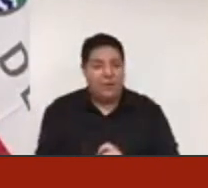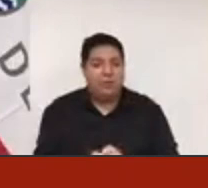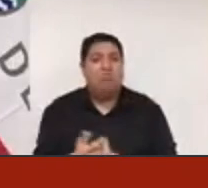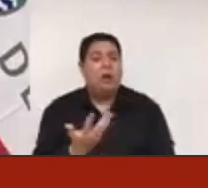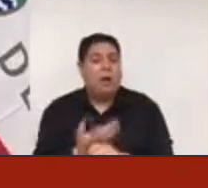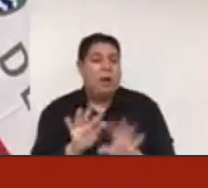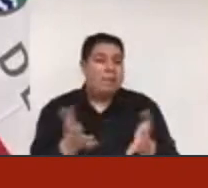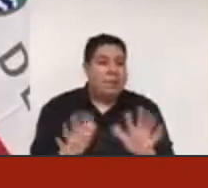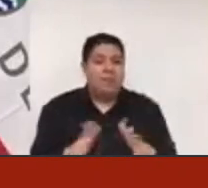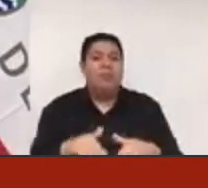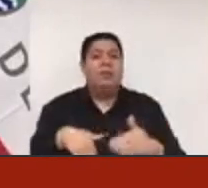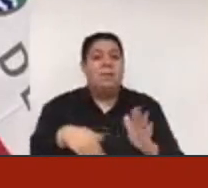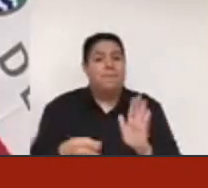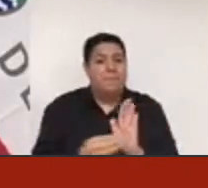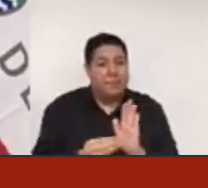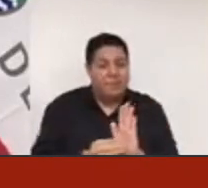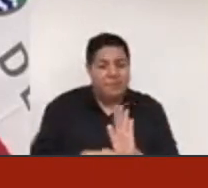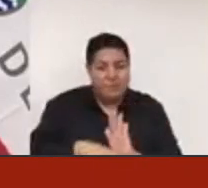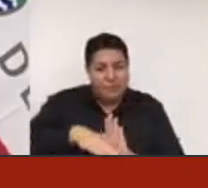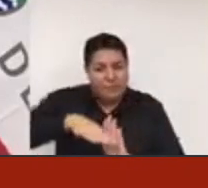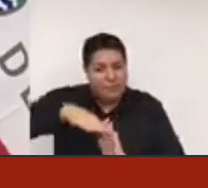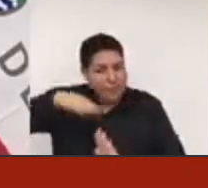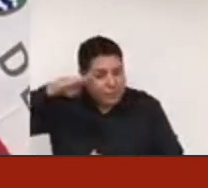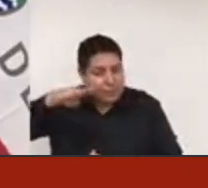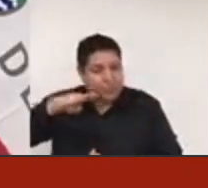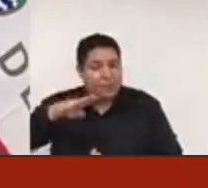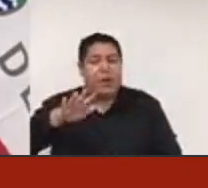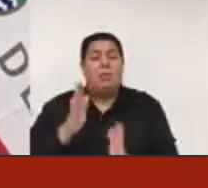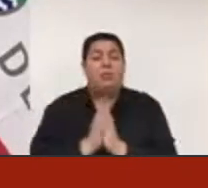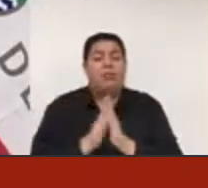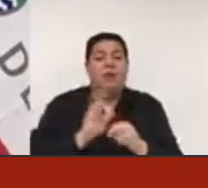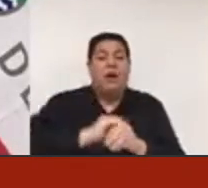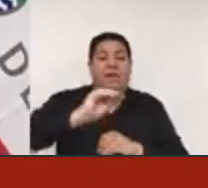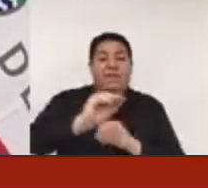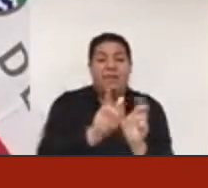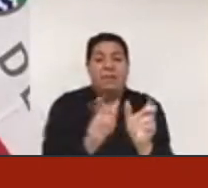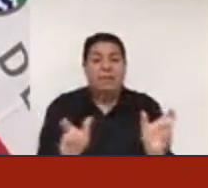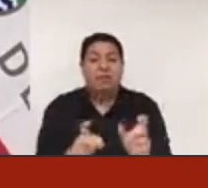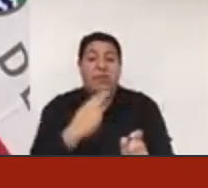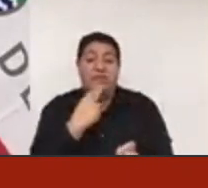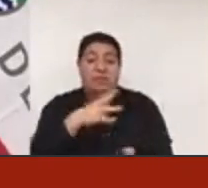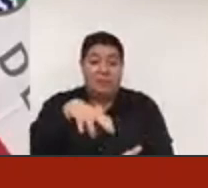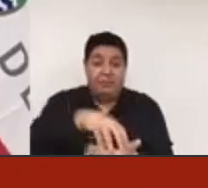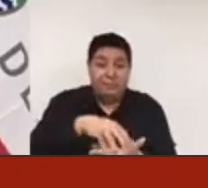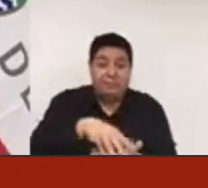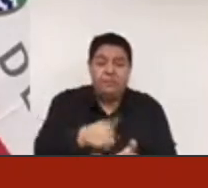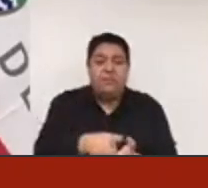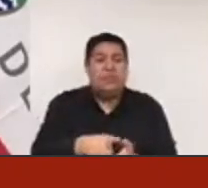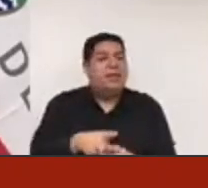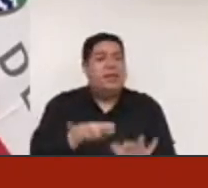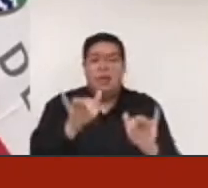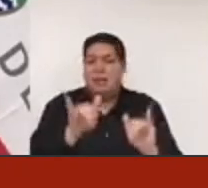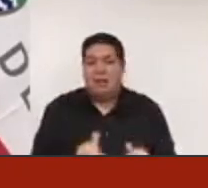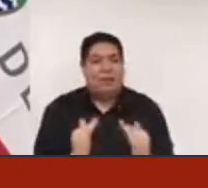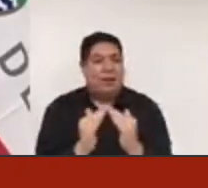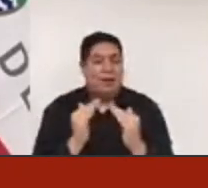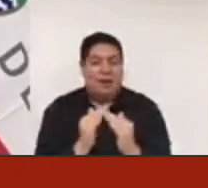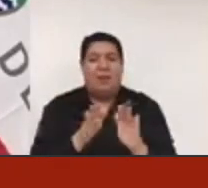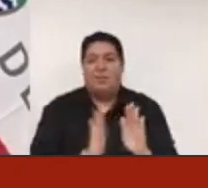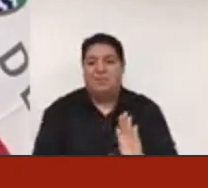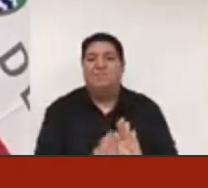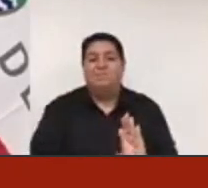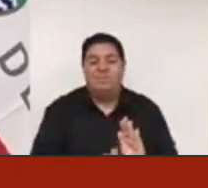probablemente van a aparecer más así es que a llamar a las personas de la comuna de cauquenes a que se mantengan en sus casas que